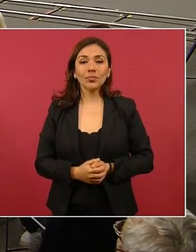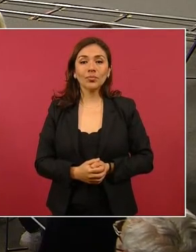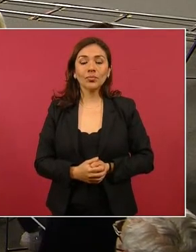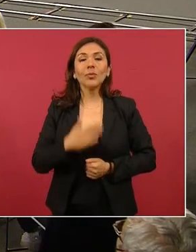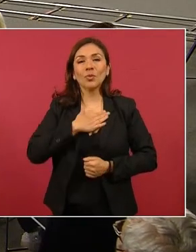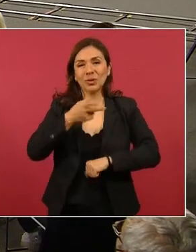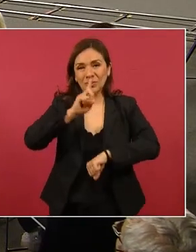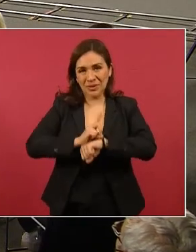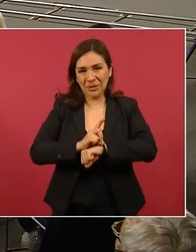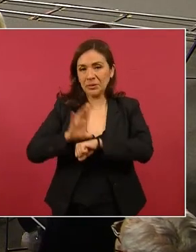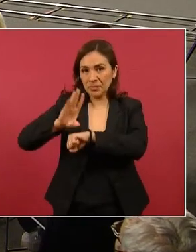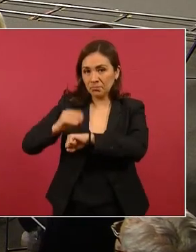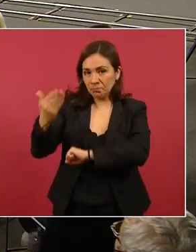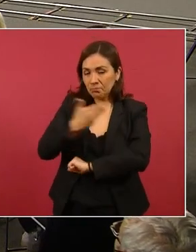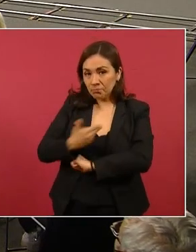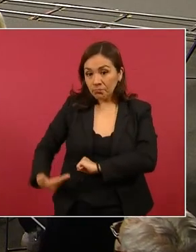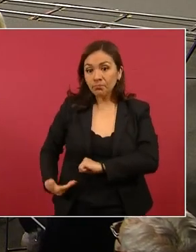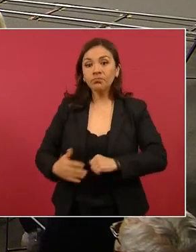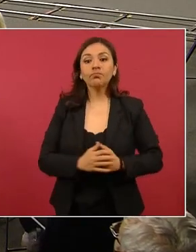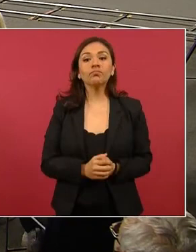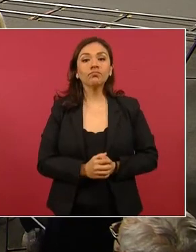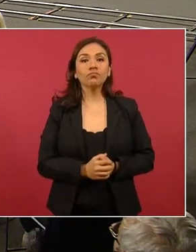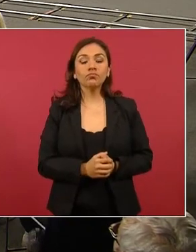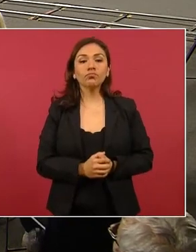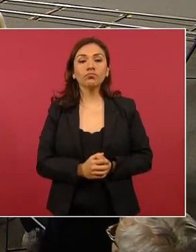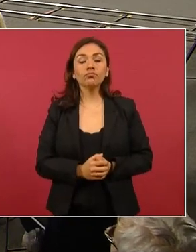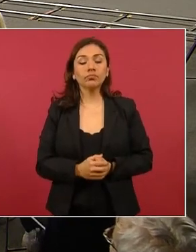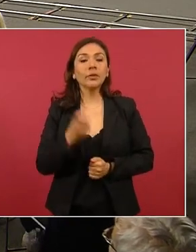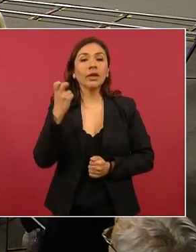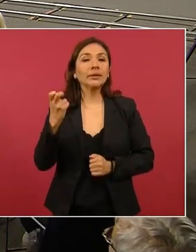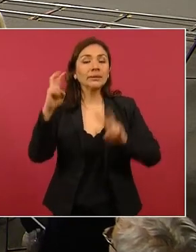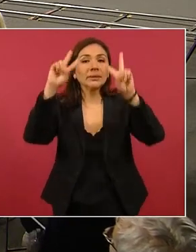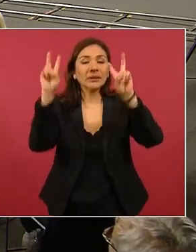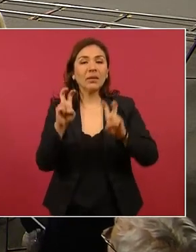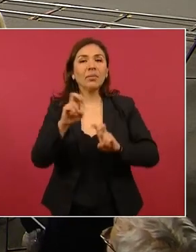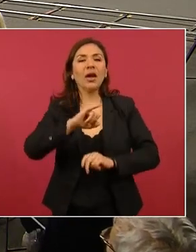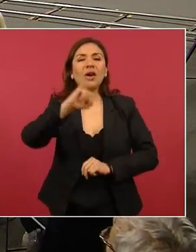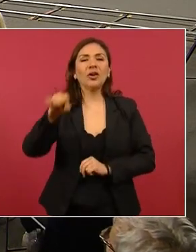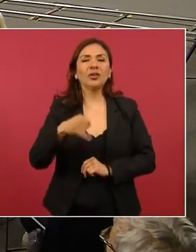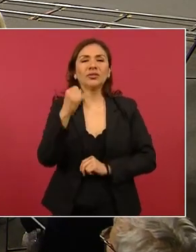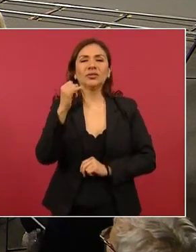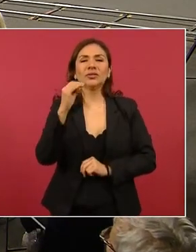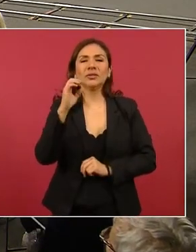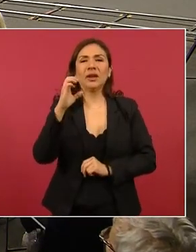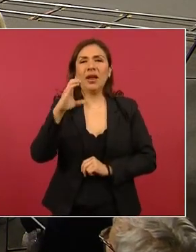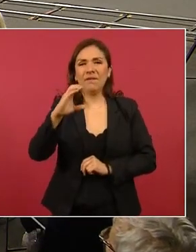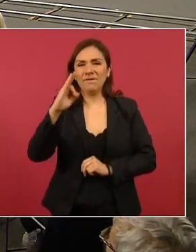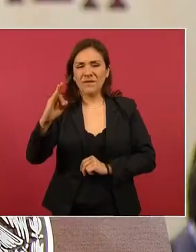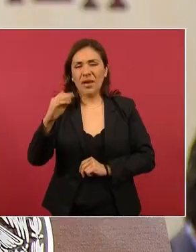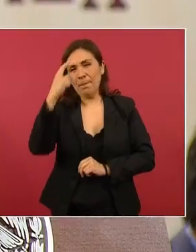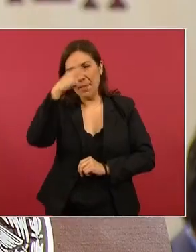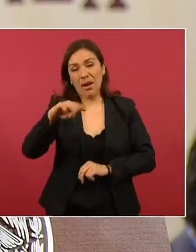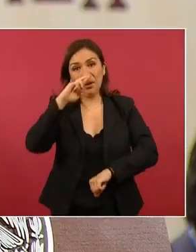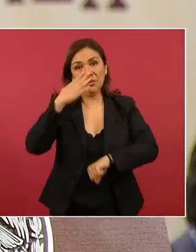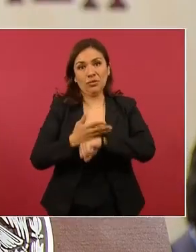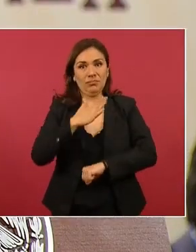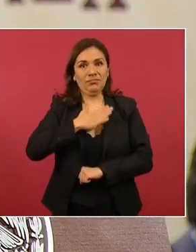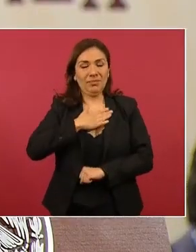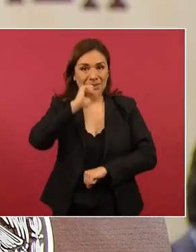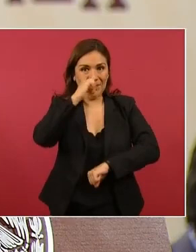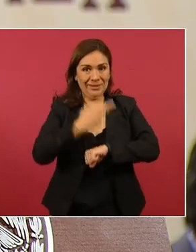Muy buenos días. Con su permiso, señor presidente. Respecto al programa Jóvenes Construyendo el Futuro, bajo responsabilidad de esta